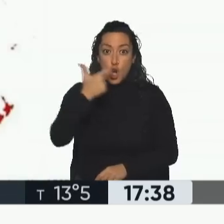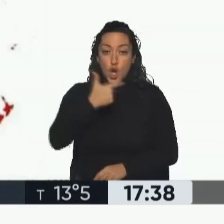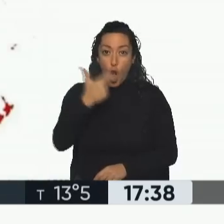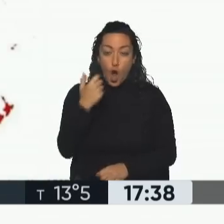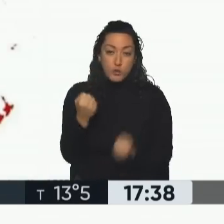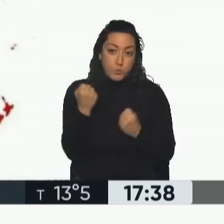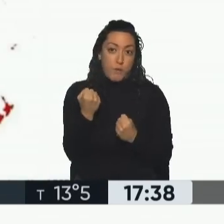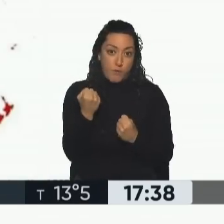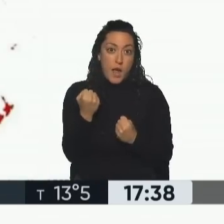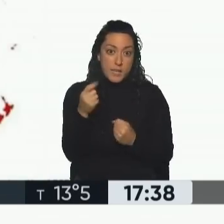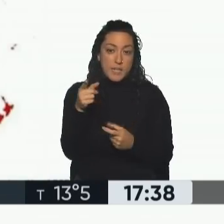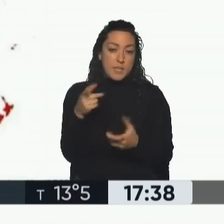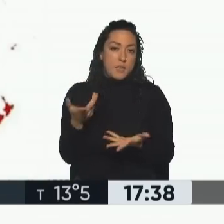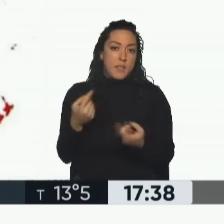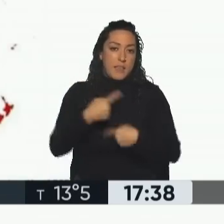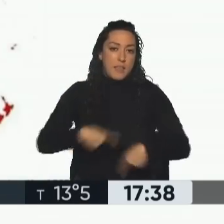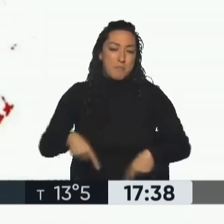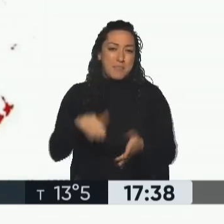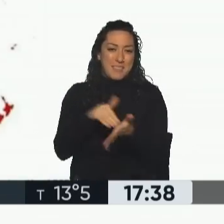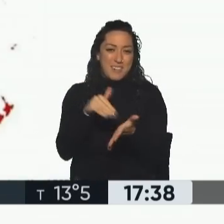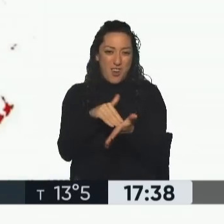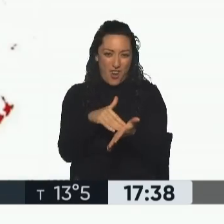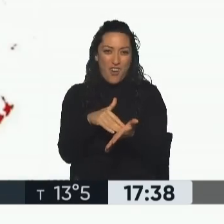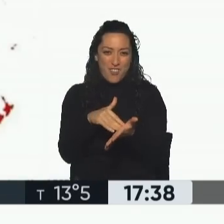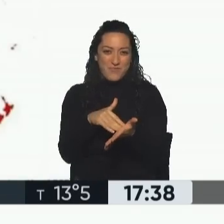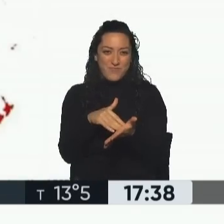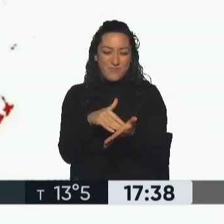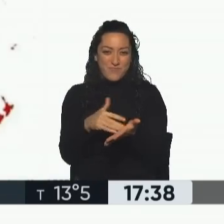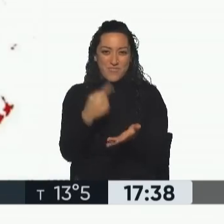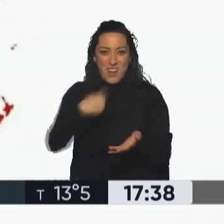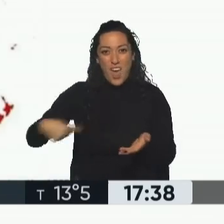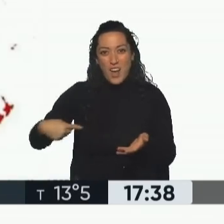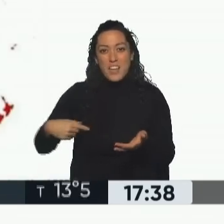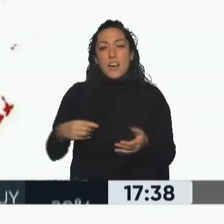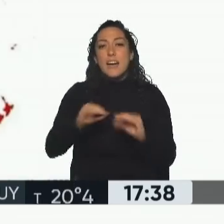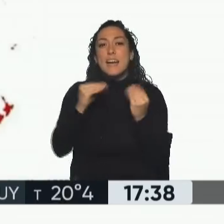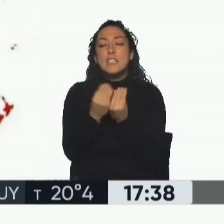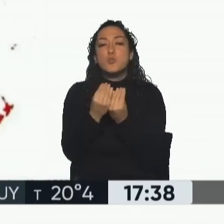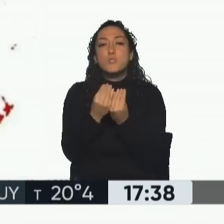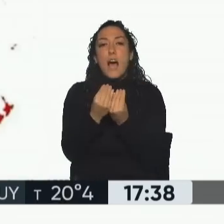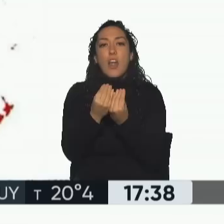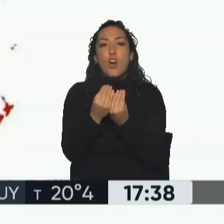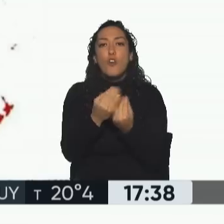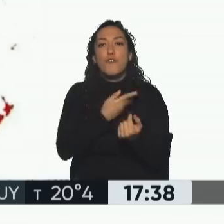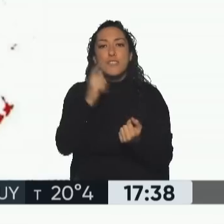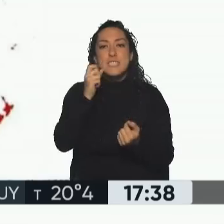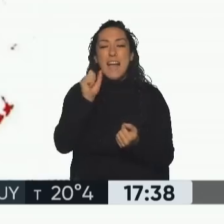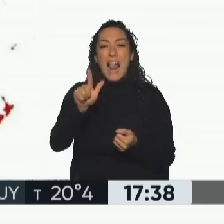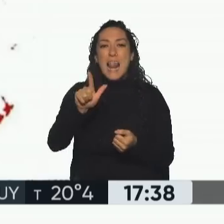menos intensos, tienen que ver con los países del mundo que tienen resultado fiscal primario. ¿Qué es primario?